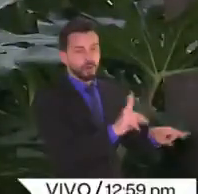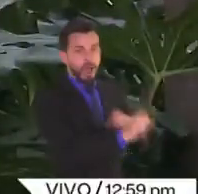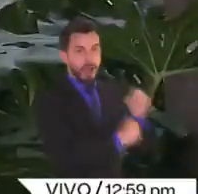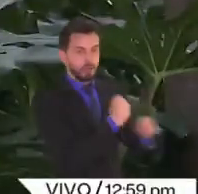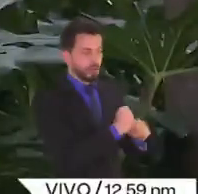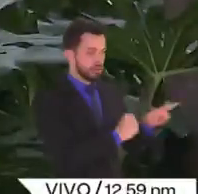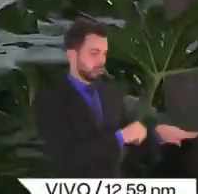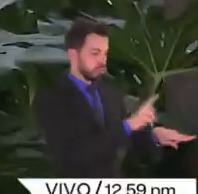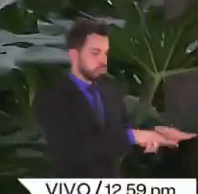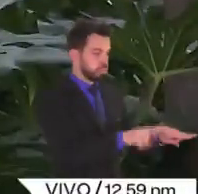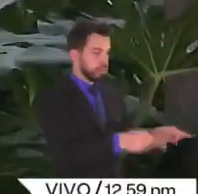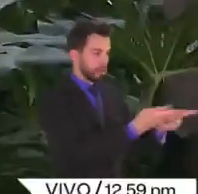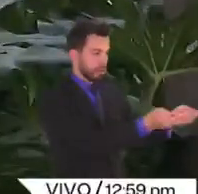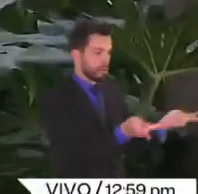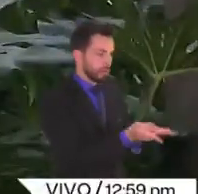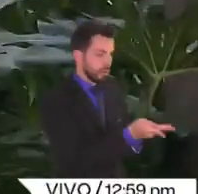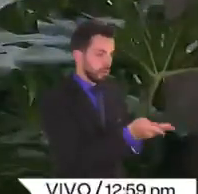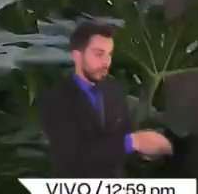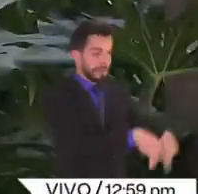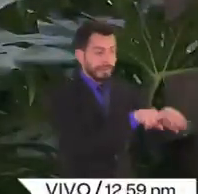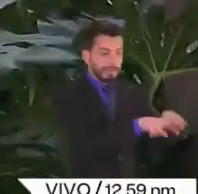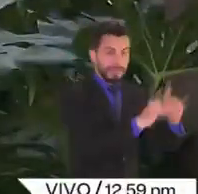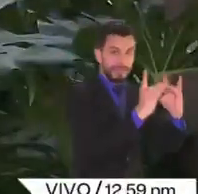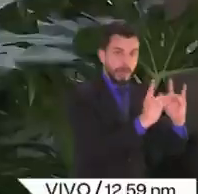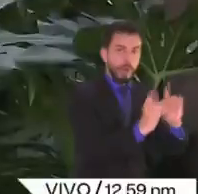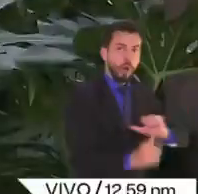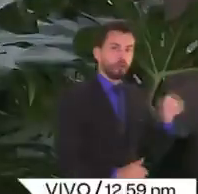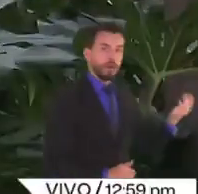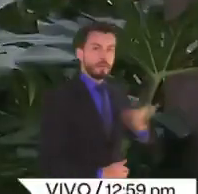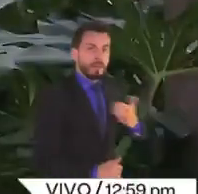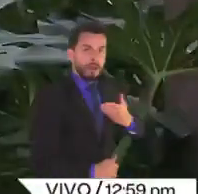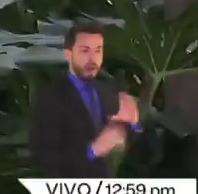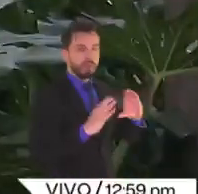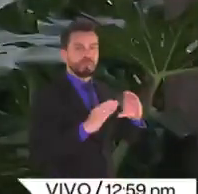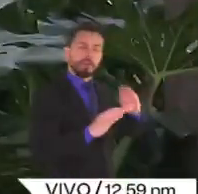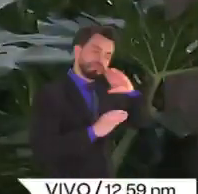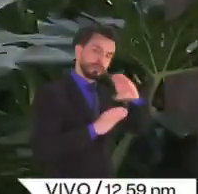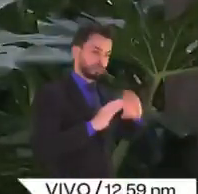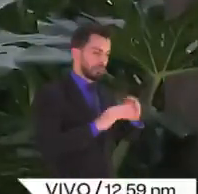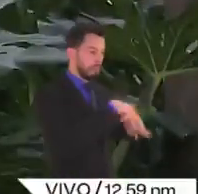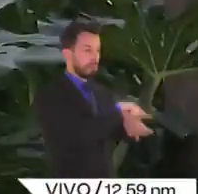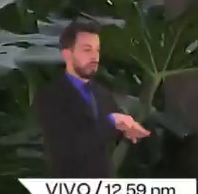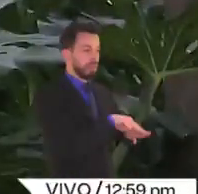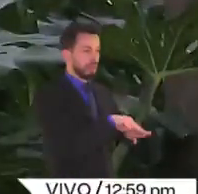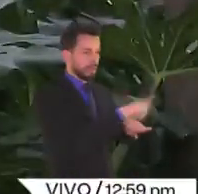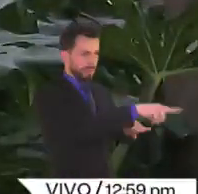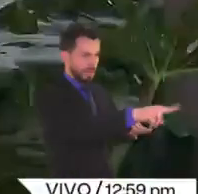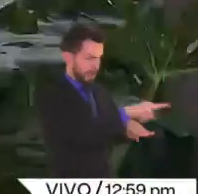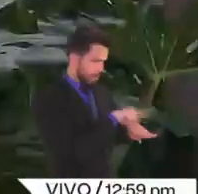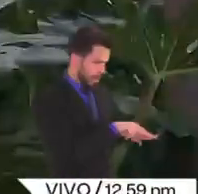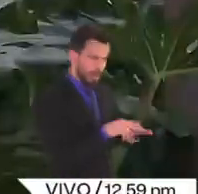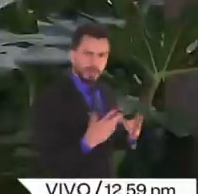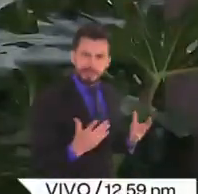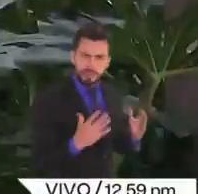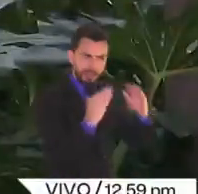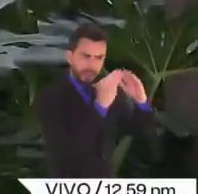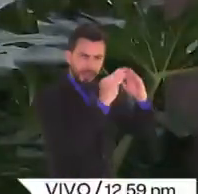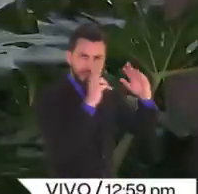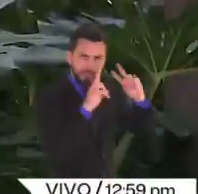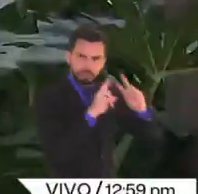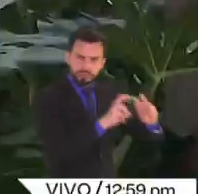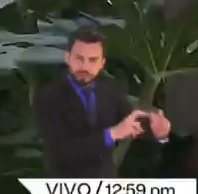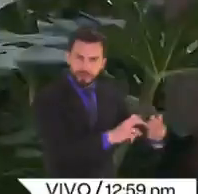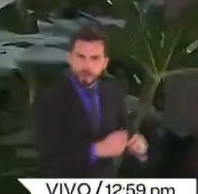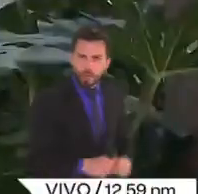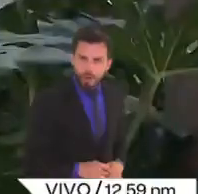una habitación en una cama y la mamá en otra en una colchoneta lo que han dicho las autoridades es que en la vivienda encontraron